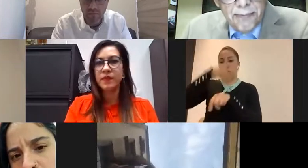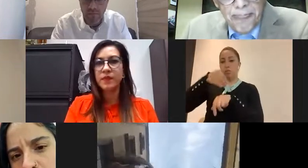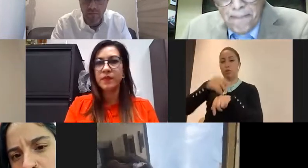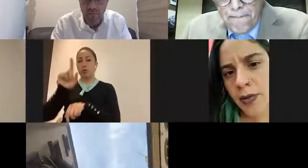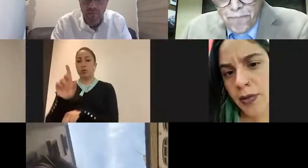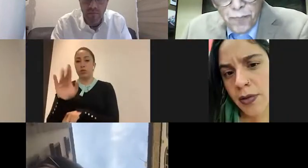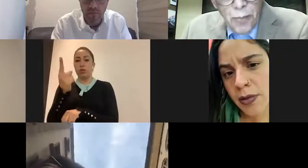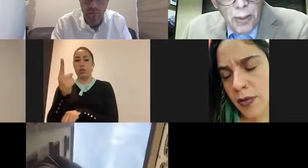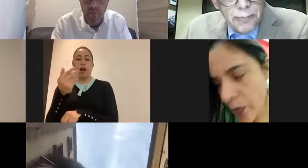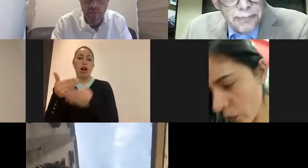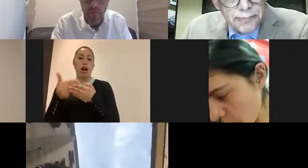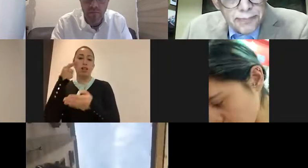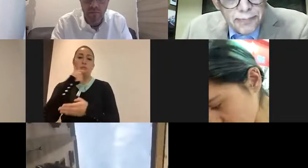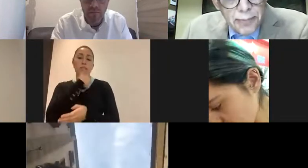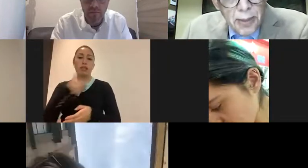presidente.